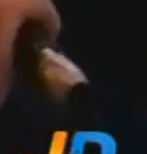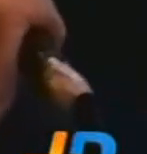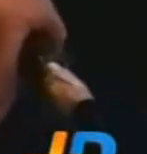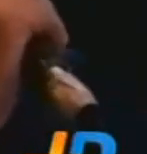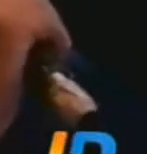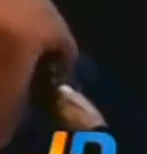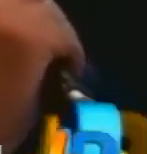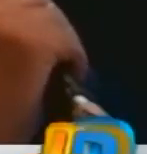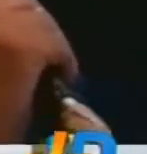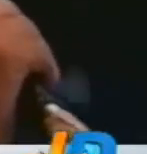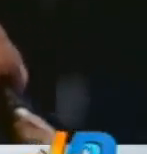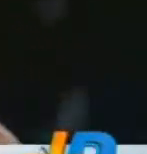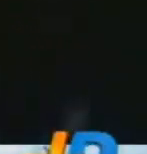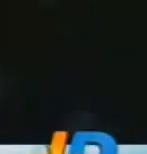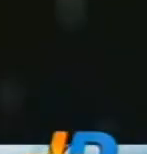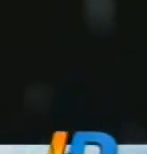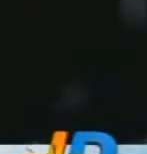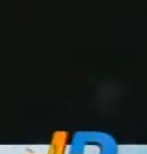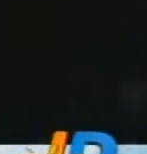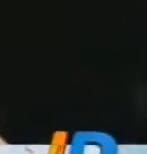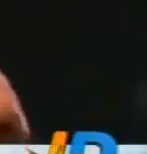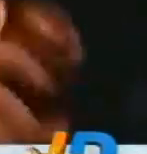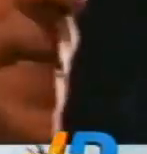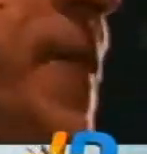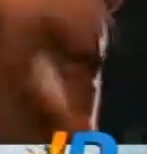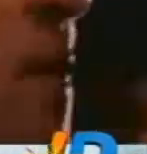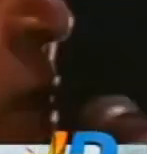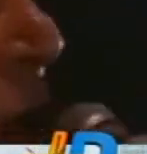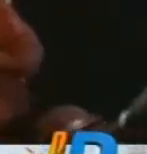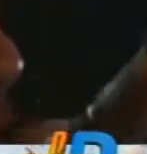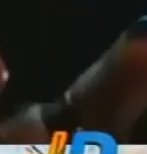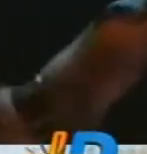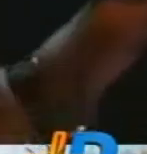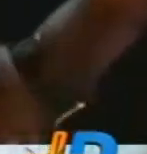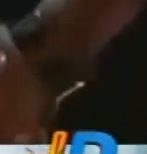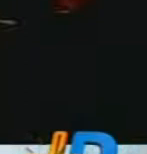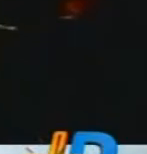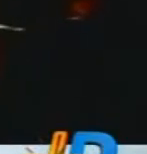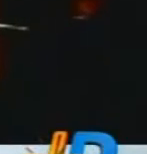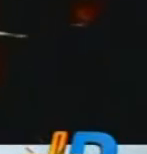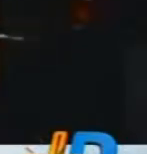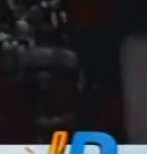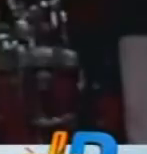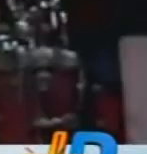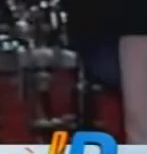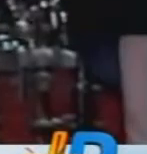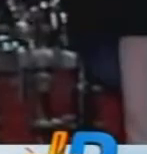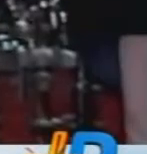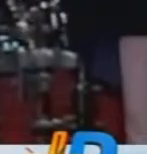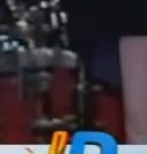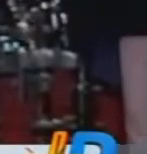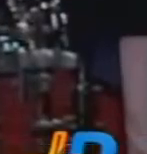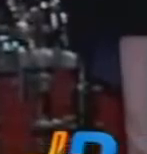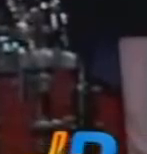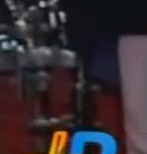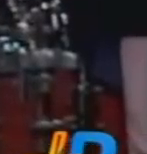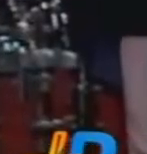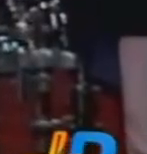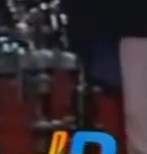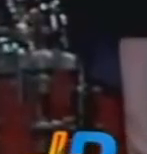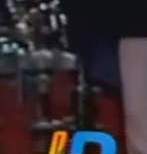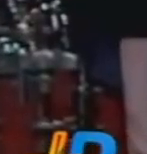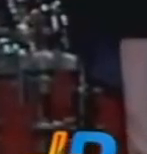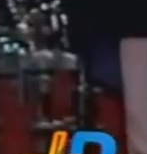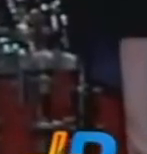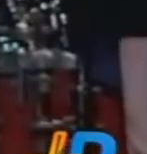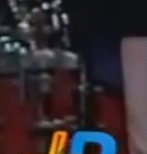A sus 66 años, Nelson Ned falleció en una clínica de Sao Paulo donde fue ingresado la tarde de ayer por una neumonía. El cantante, consagrado en la